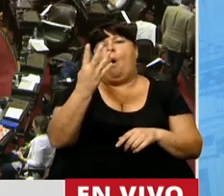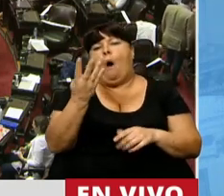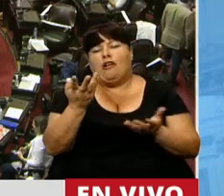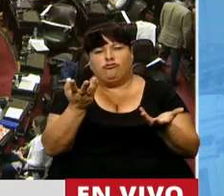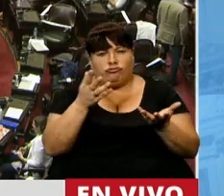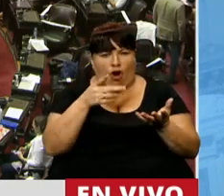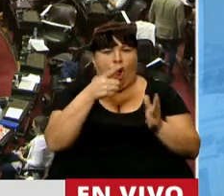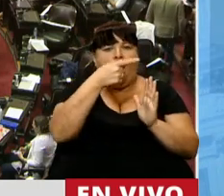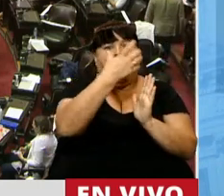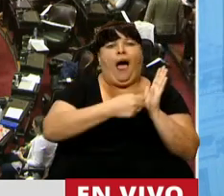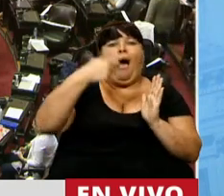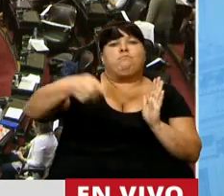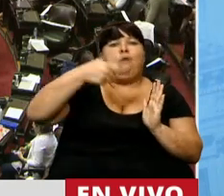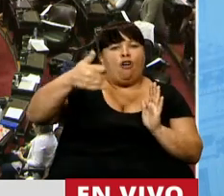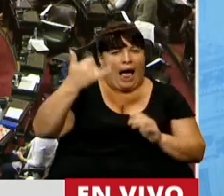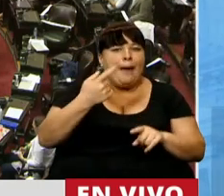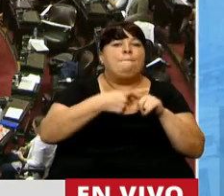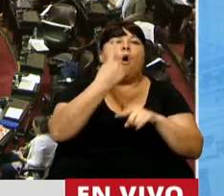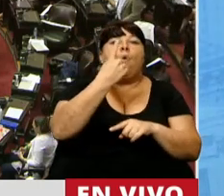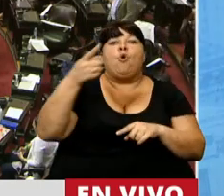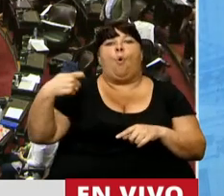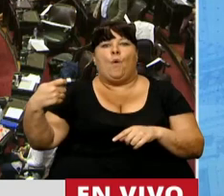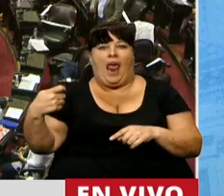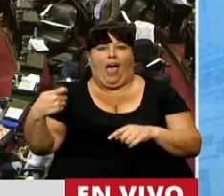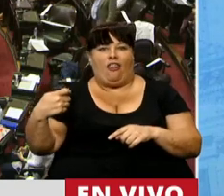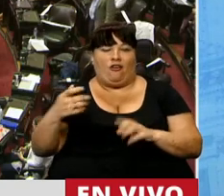1,4 aportantes por cada un pasivo.